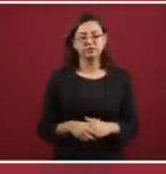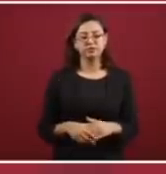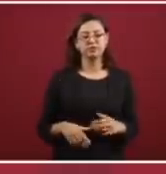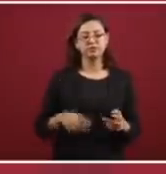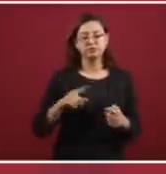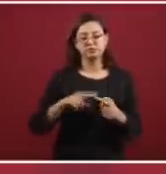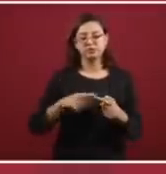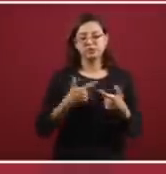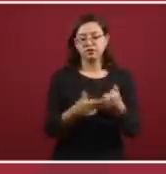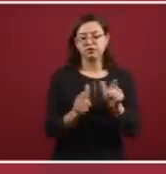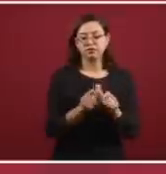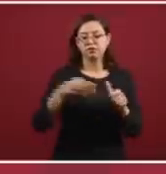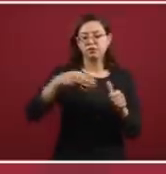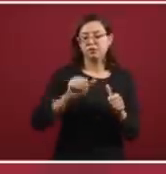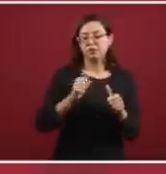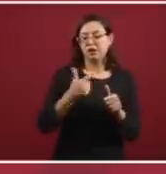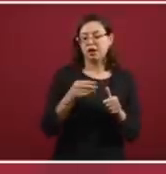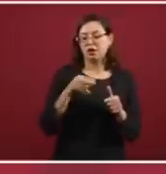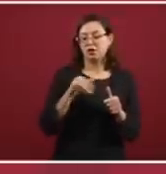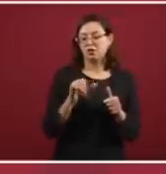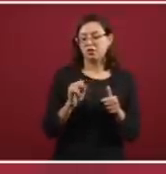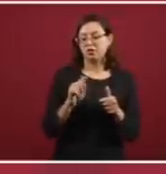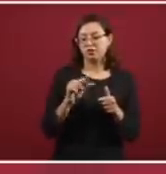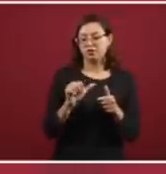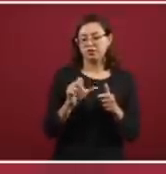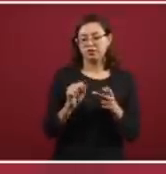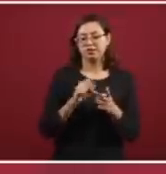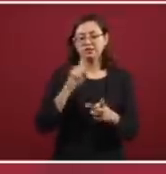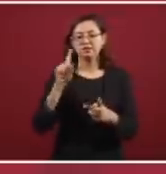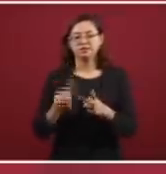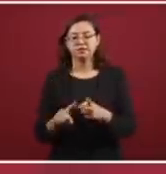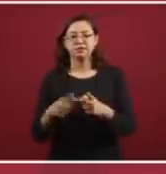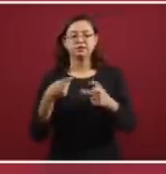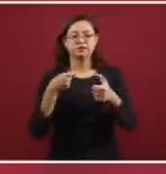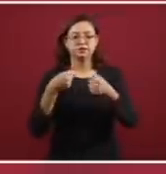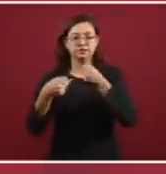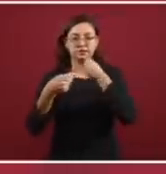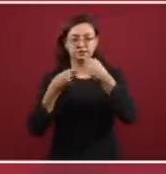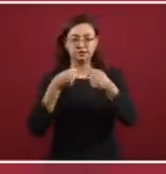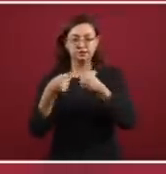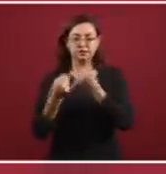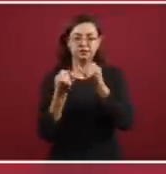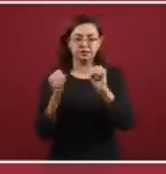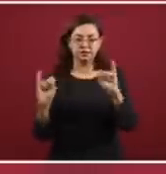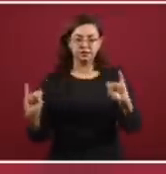magonistas, la prensa independiente que jugó un papel fundamental